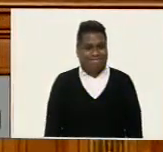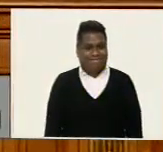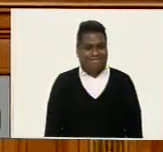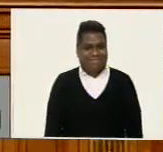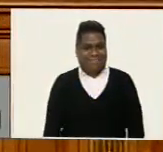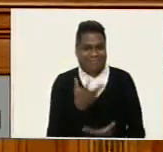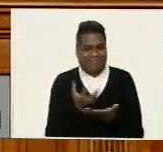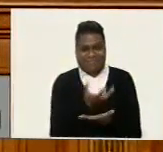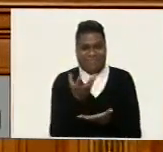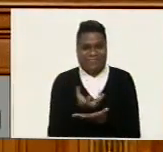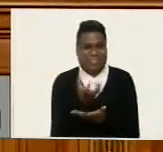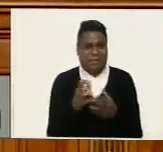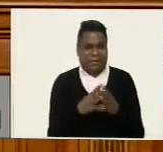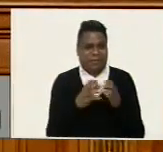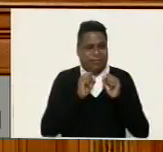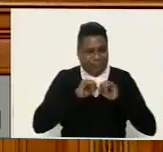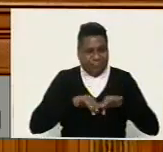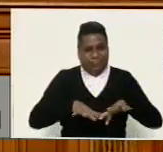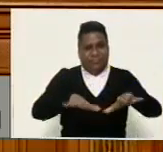pradera.